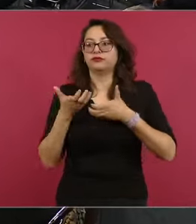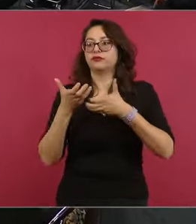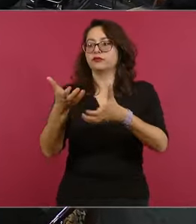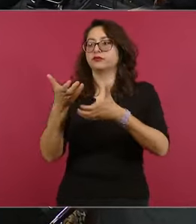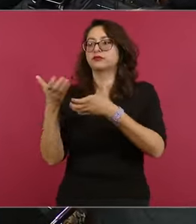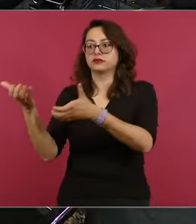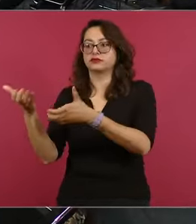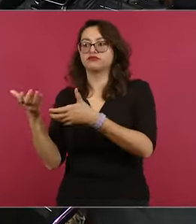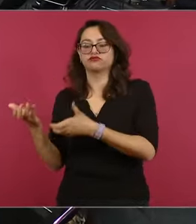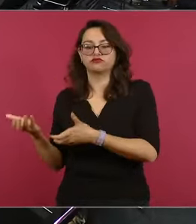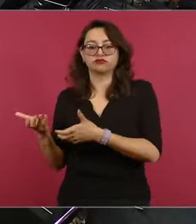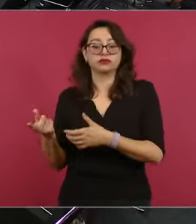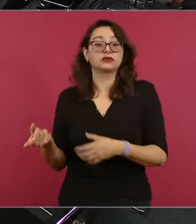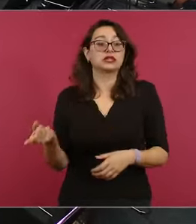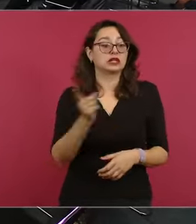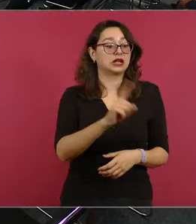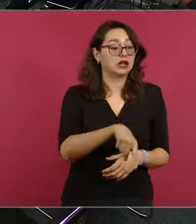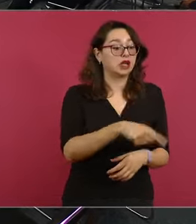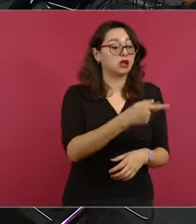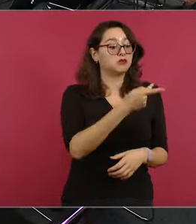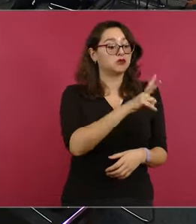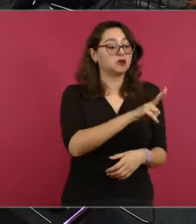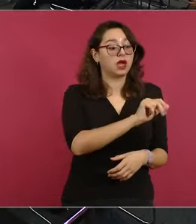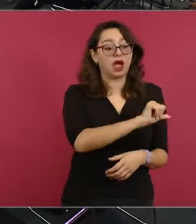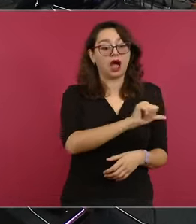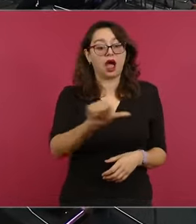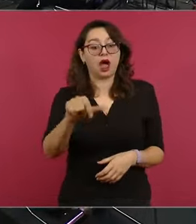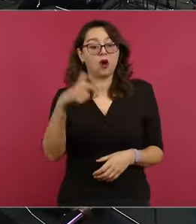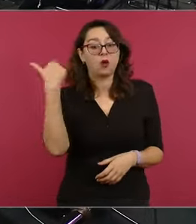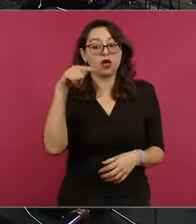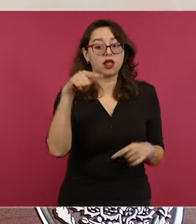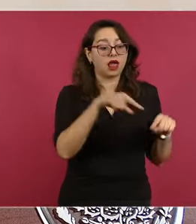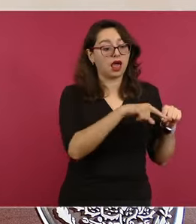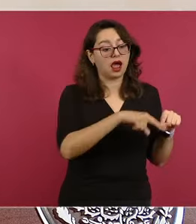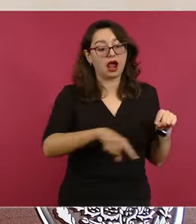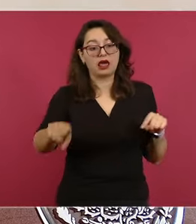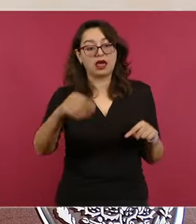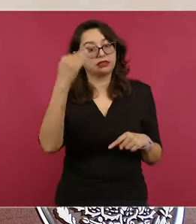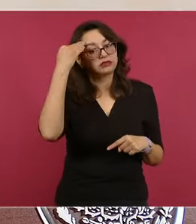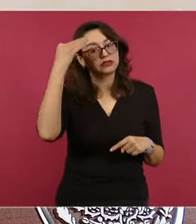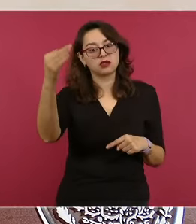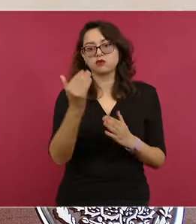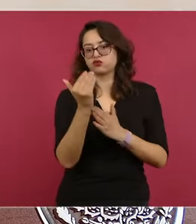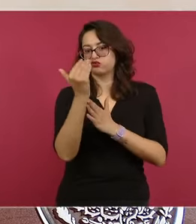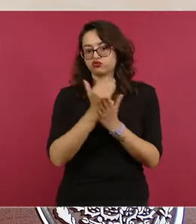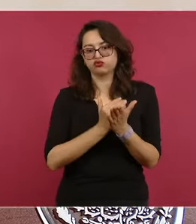Sí. Mucho menos tiempo. Todo va a ser